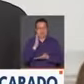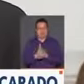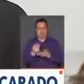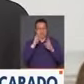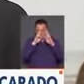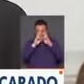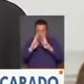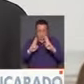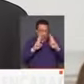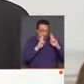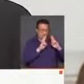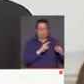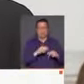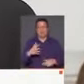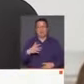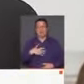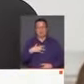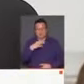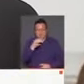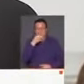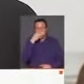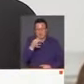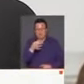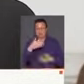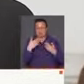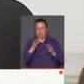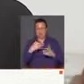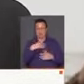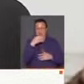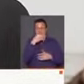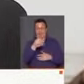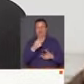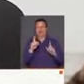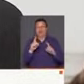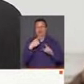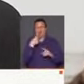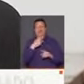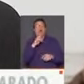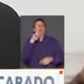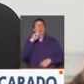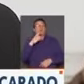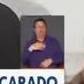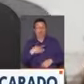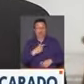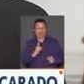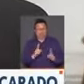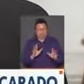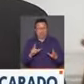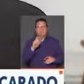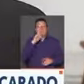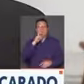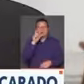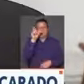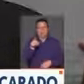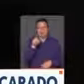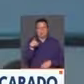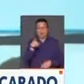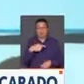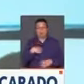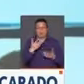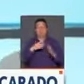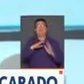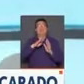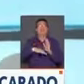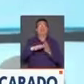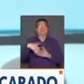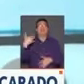respeto. Y yo le dije a la salida, digamos, no nos dimos cuenta quién era. La persona, hay que restarle importancia.